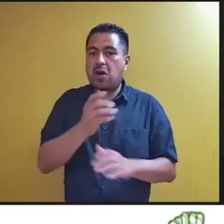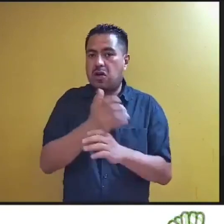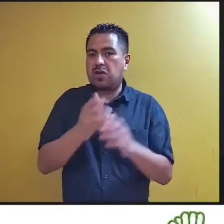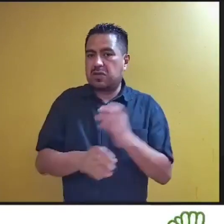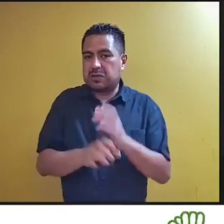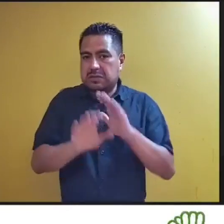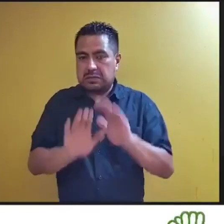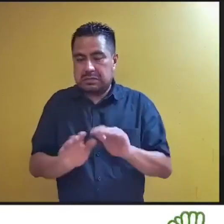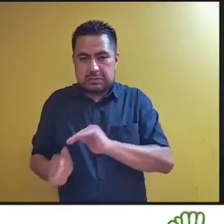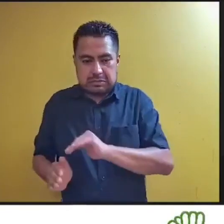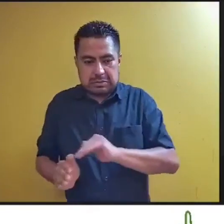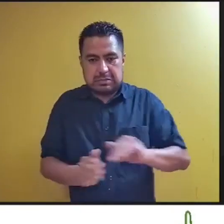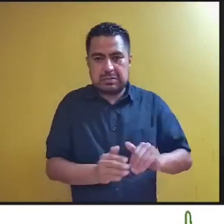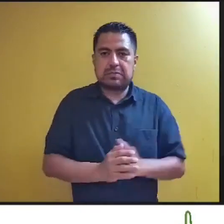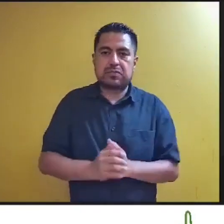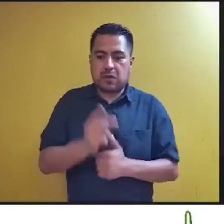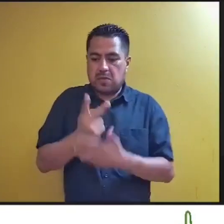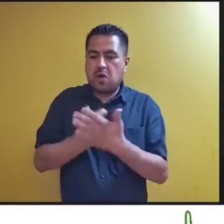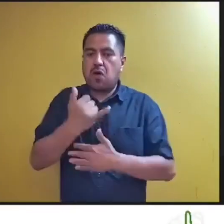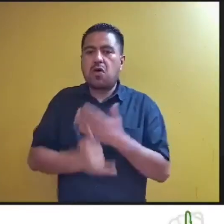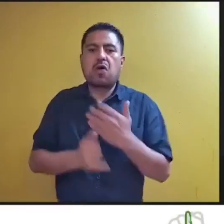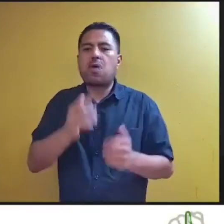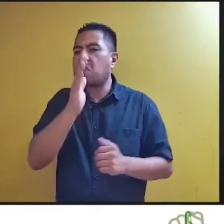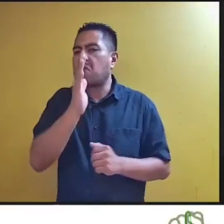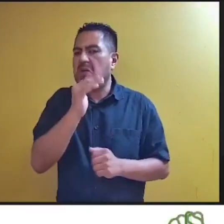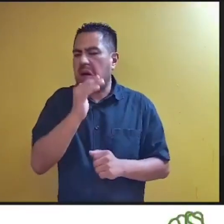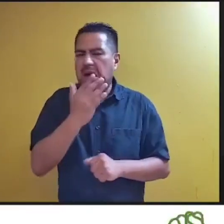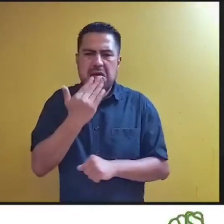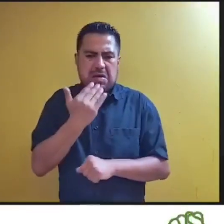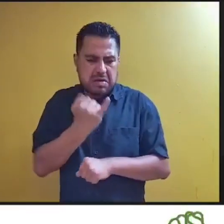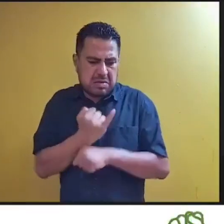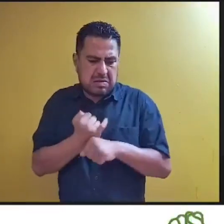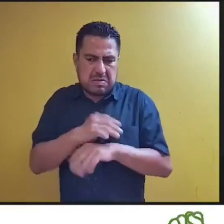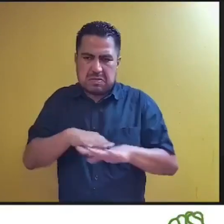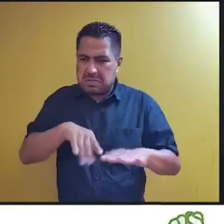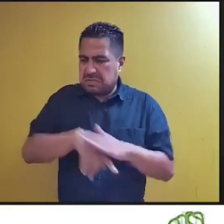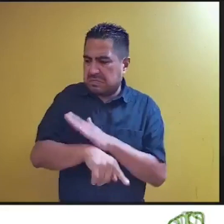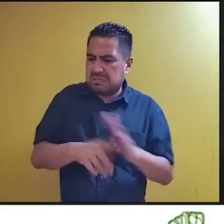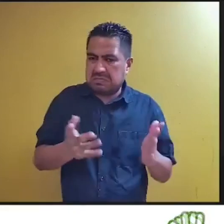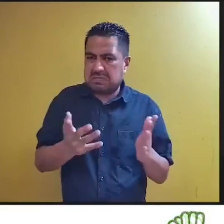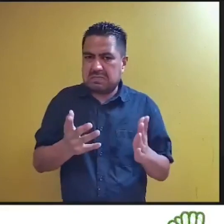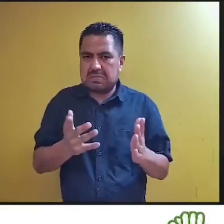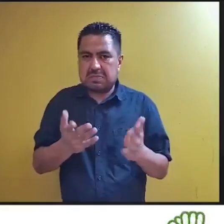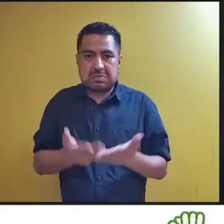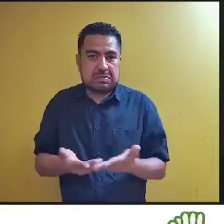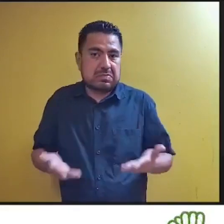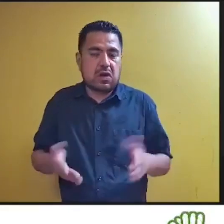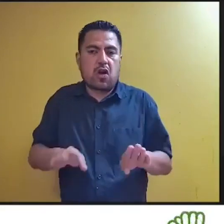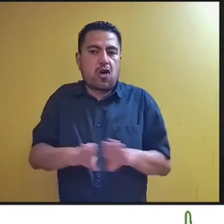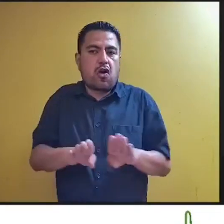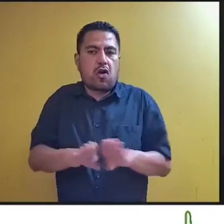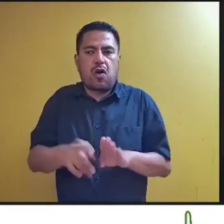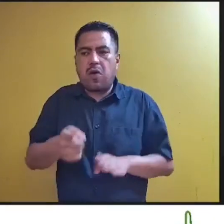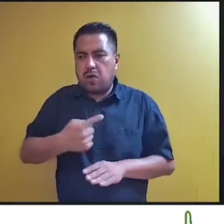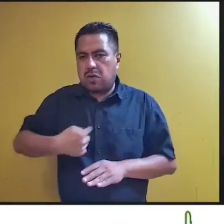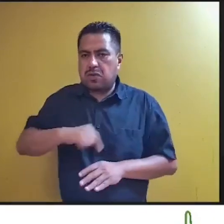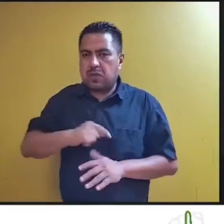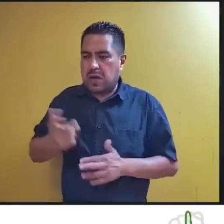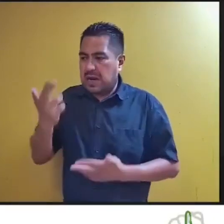que en el proyecto no se estudia. Entonces, ¿cómo vamos a